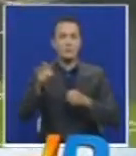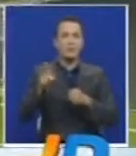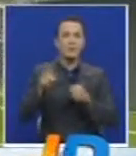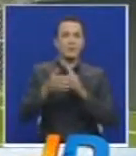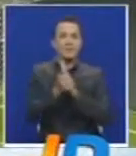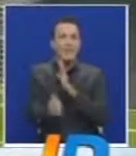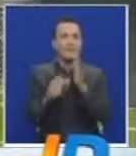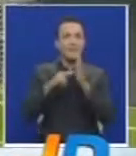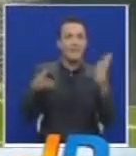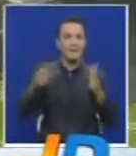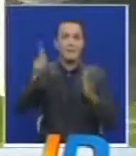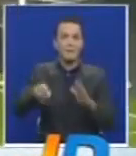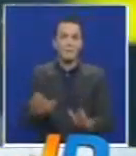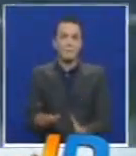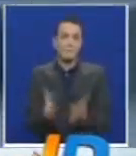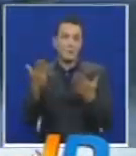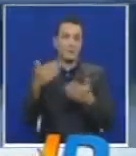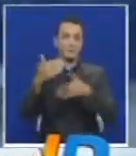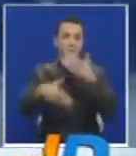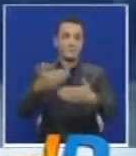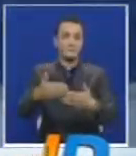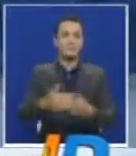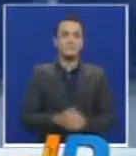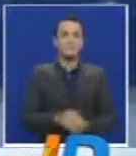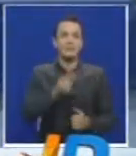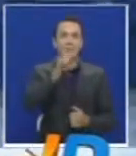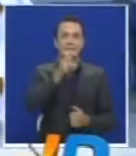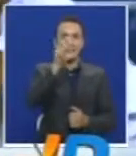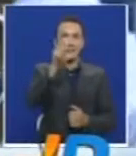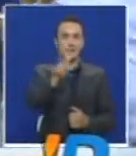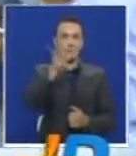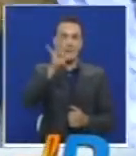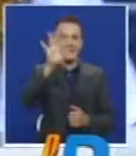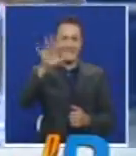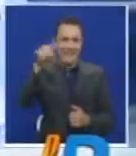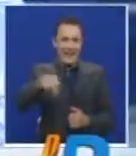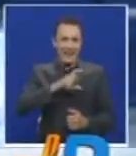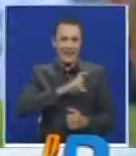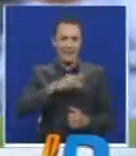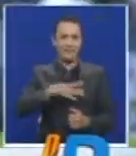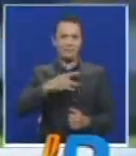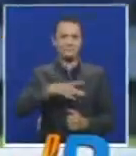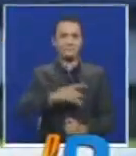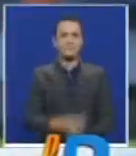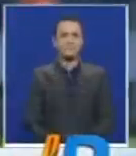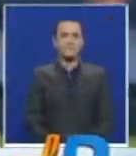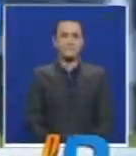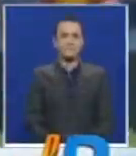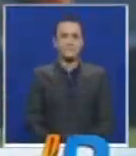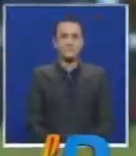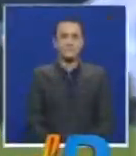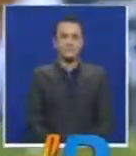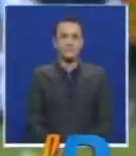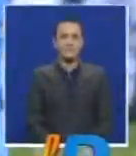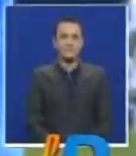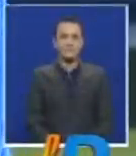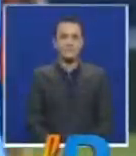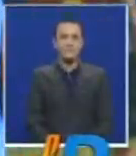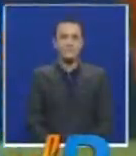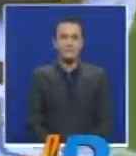bajas que tiene en la formación inicialista. 7:45 esta noche en el Pascual ante Fortaleza.